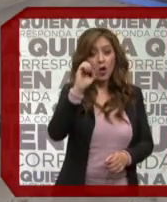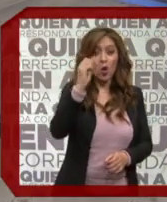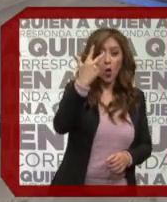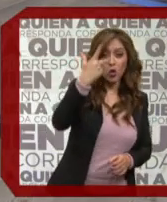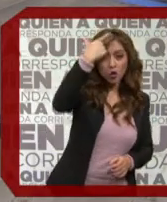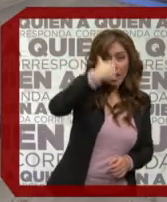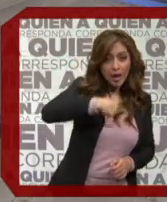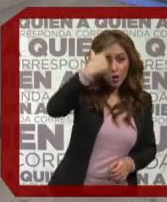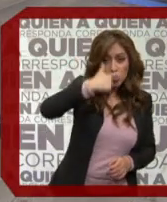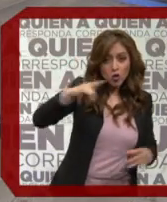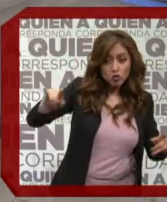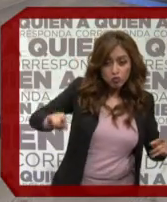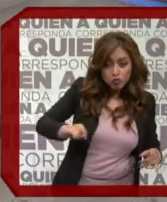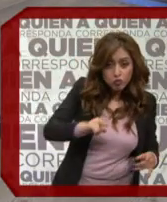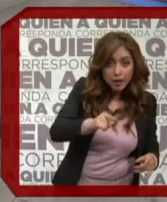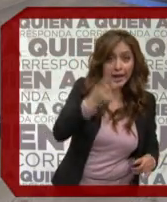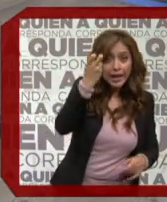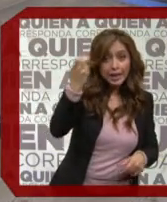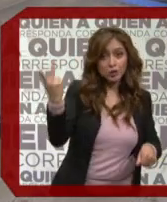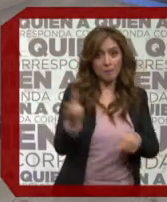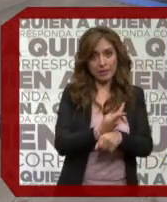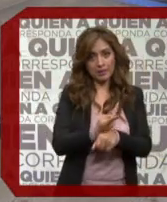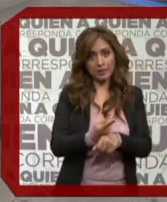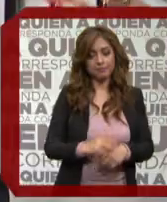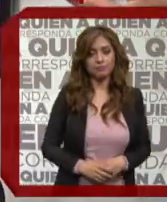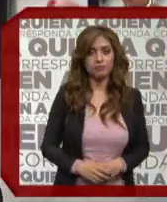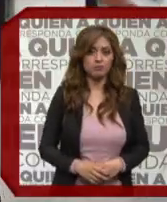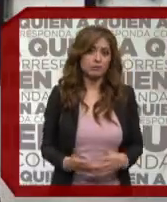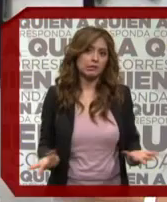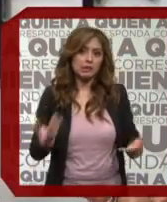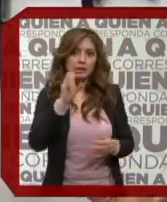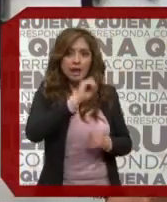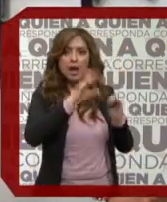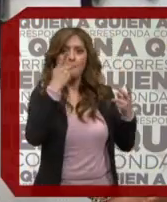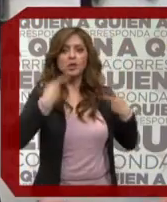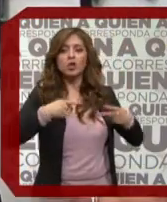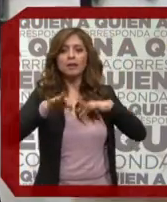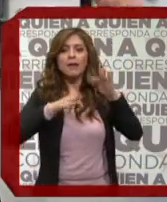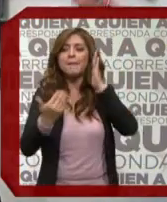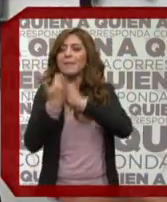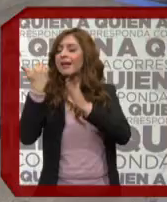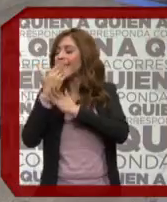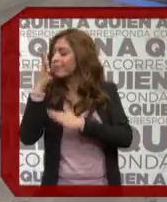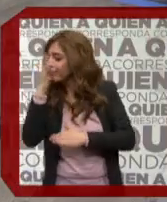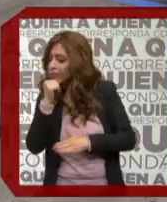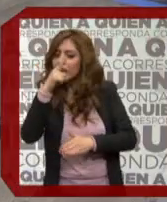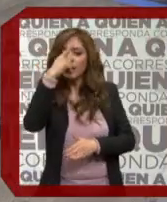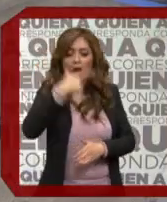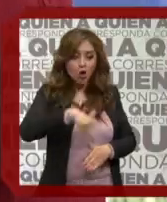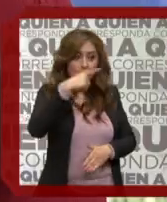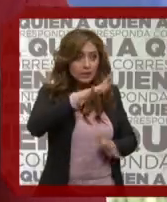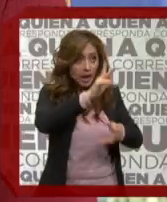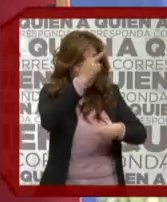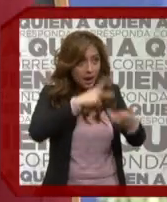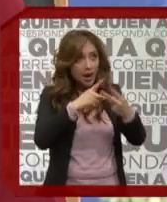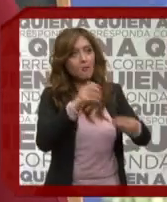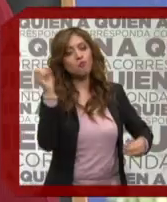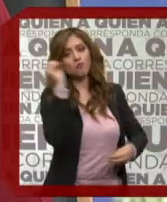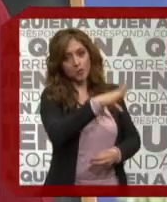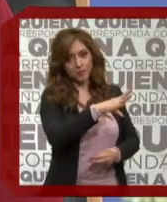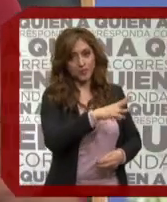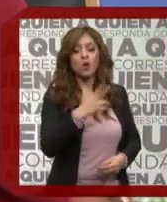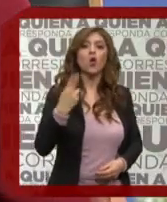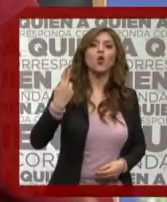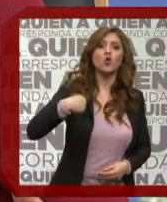noche. Entonces, algo está pasando a la gente que está trabajando, que nunca encontraría el camión de la basura, necesitamos tener una responsabilidad. Te pongo otro